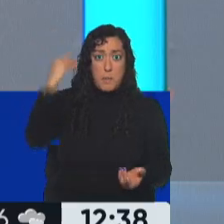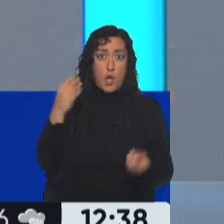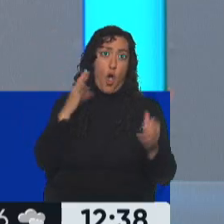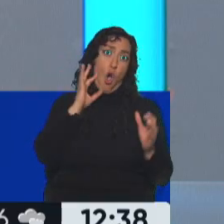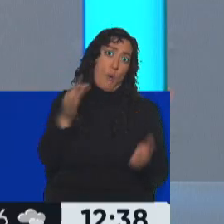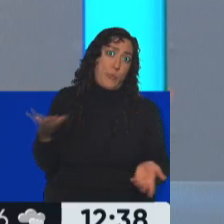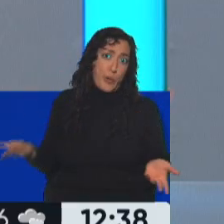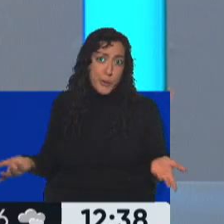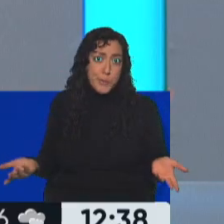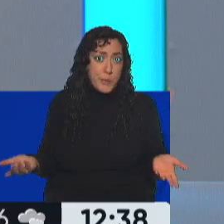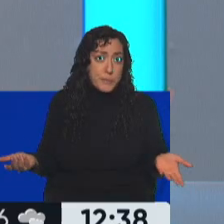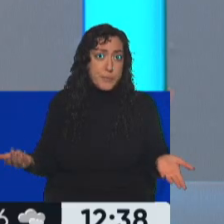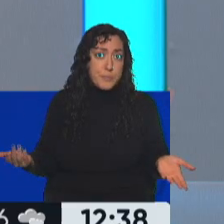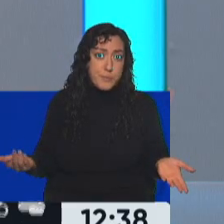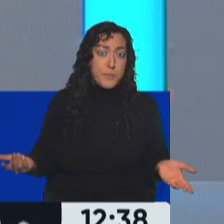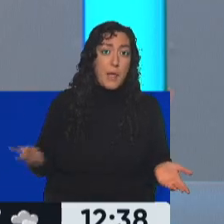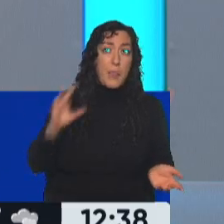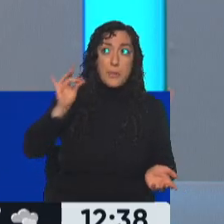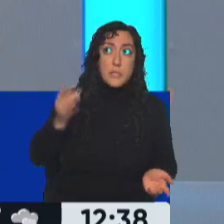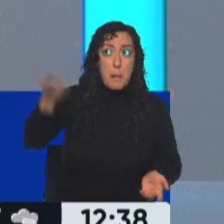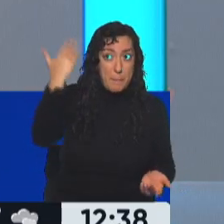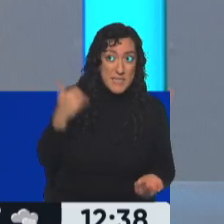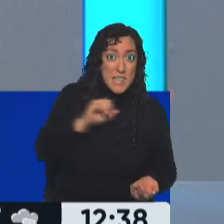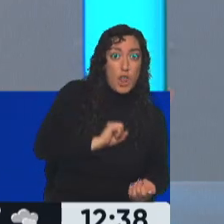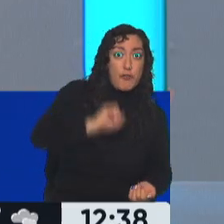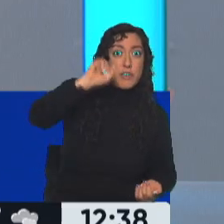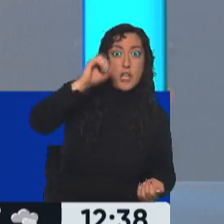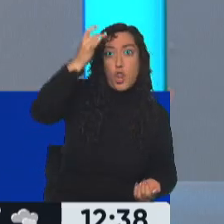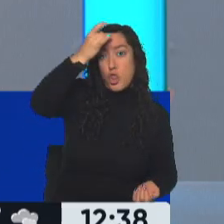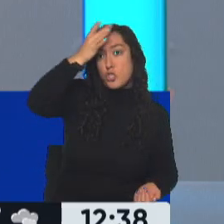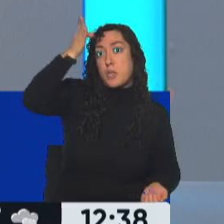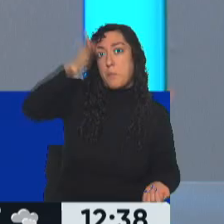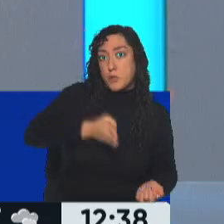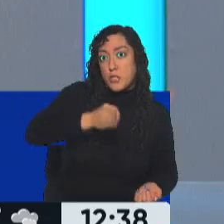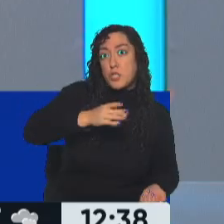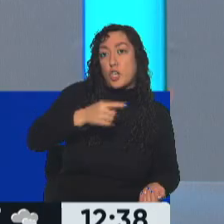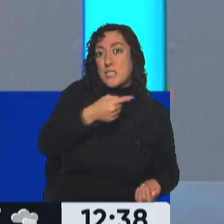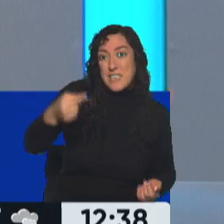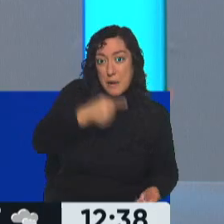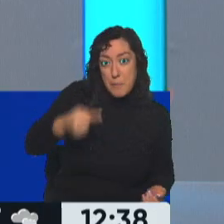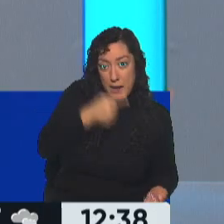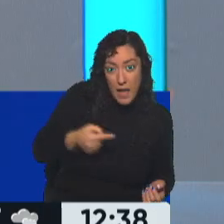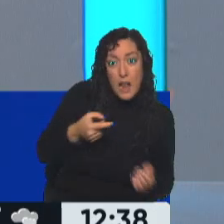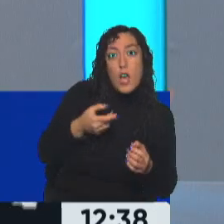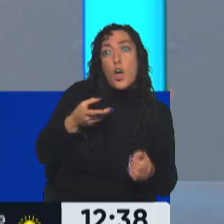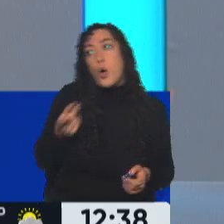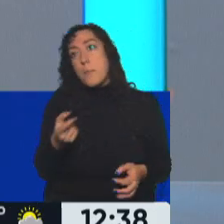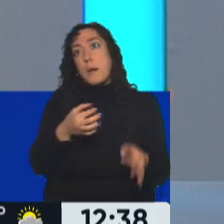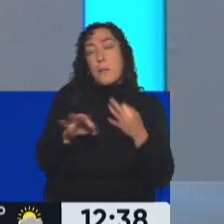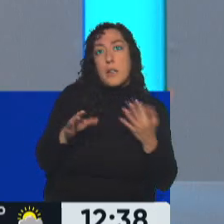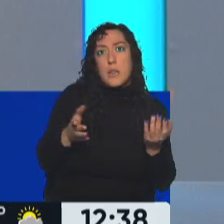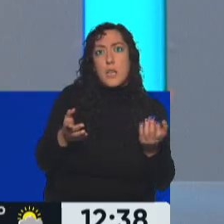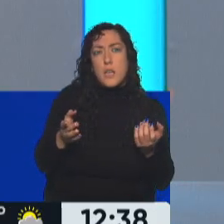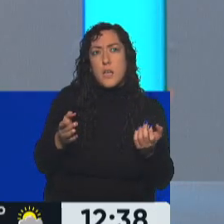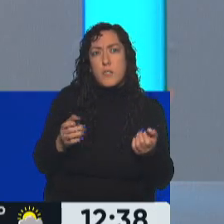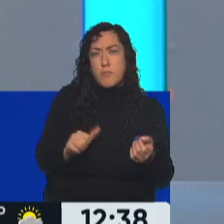era en diciembre con la inflación del 12% semanal, quien vendía o quien compraba decía, ¿sabes que no sé si estoy ganando o si estoy perdiendo?